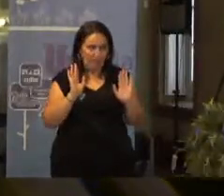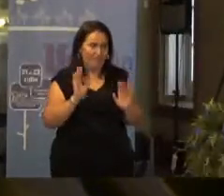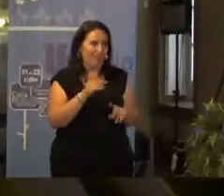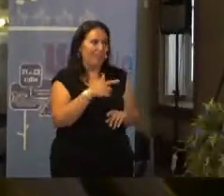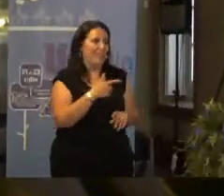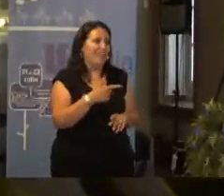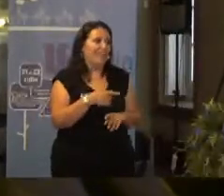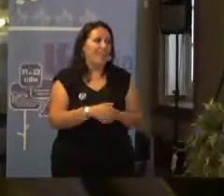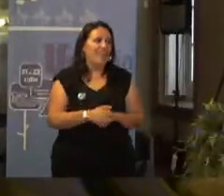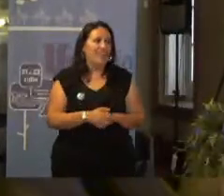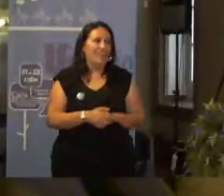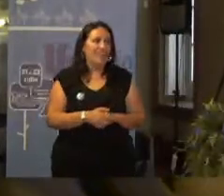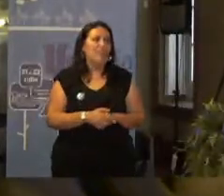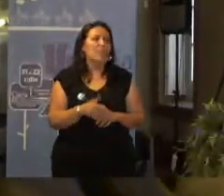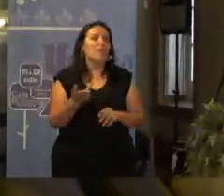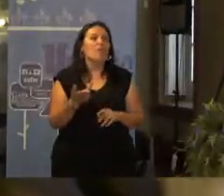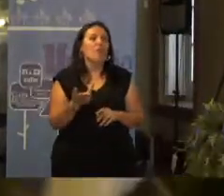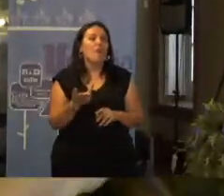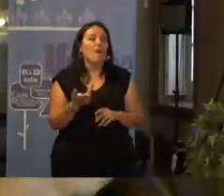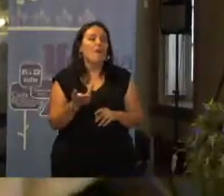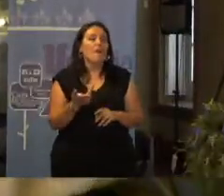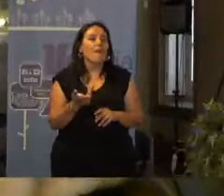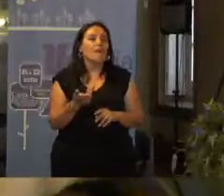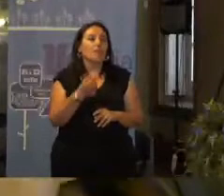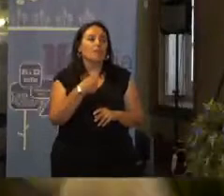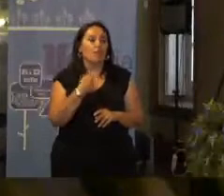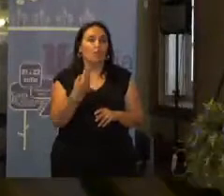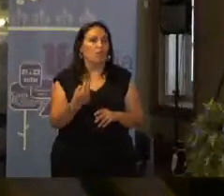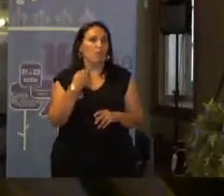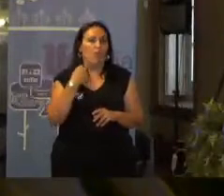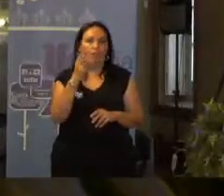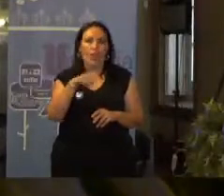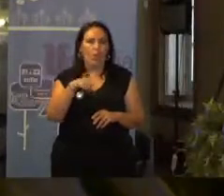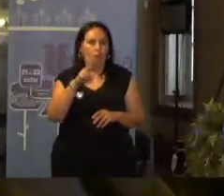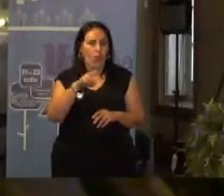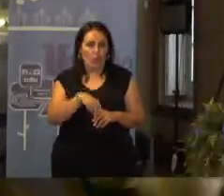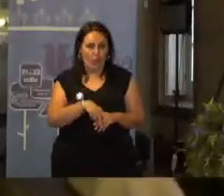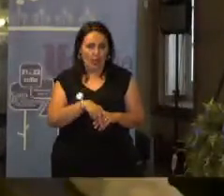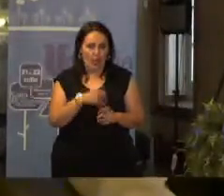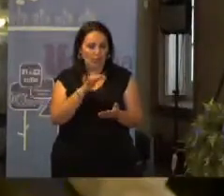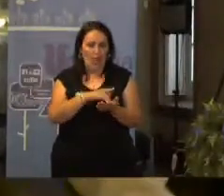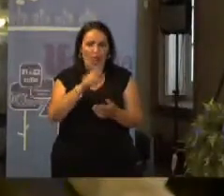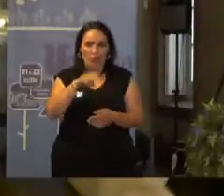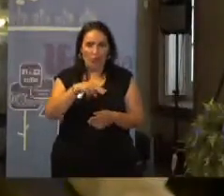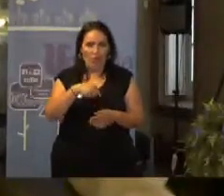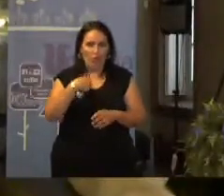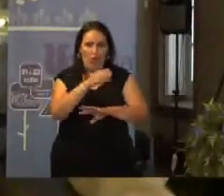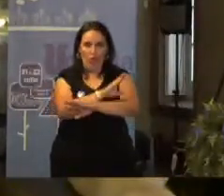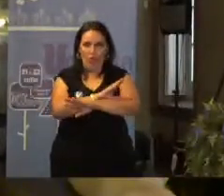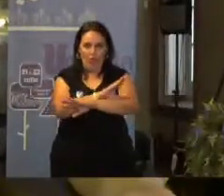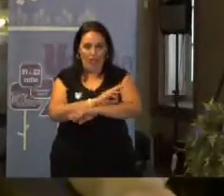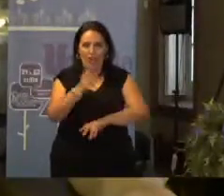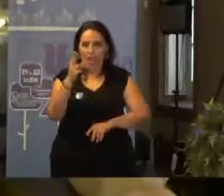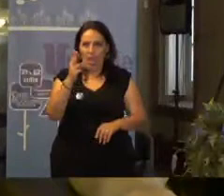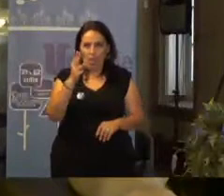creo que ninguén ten dúbidas, polo BNG, e eu non, nunca fui deputada, nunca fui concelleira,